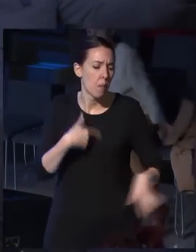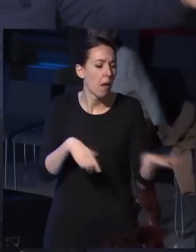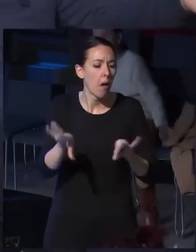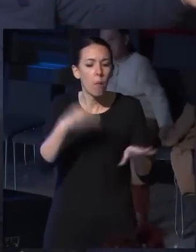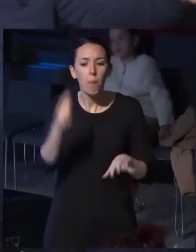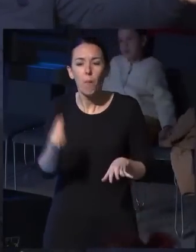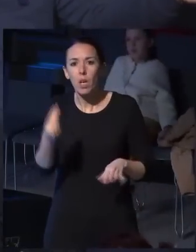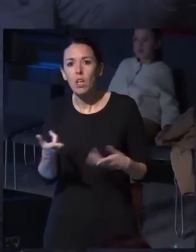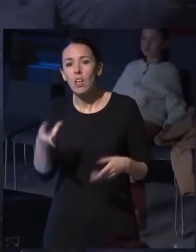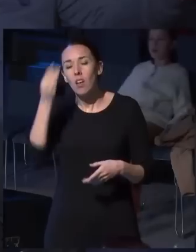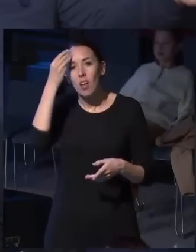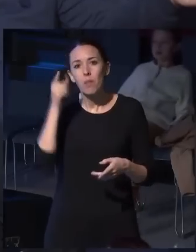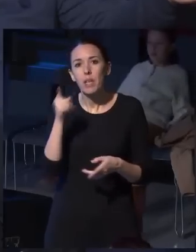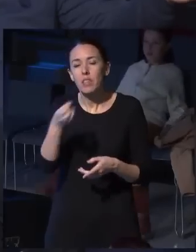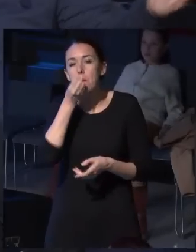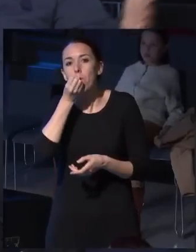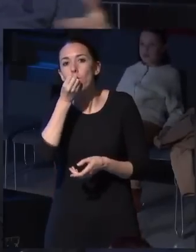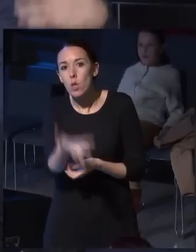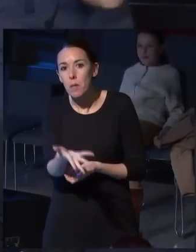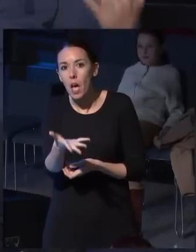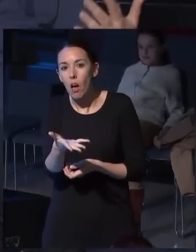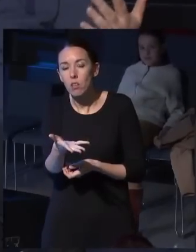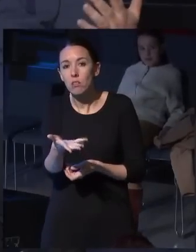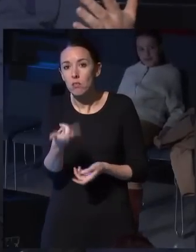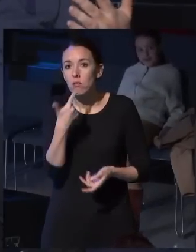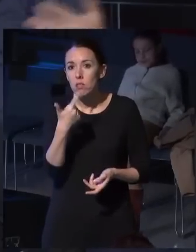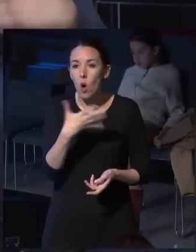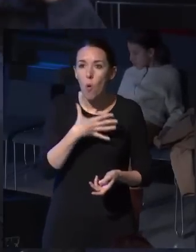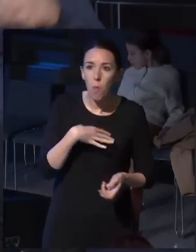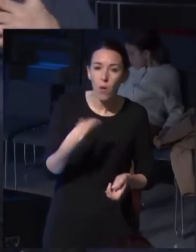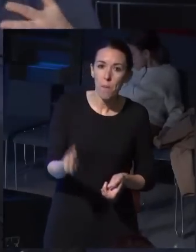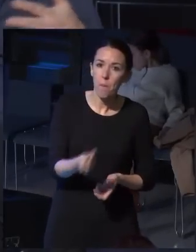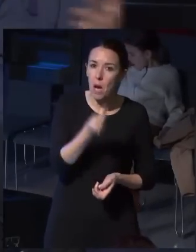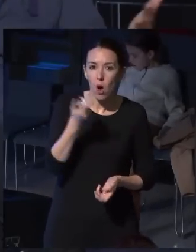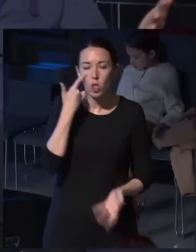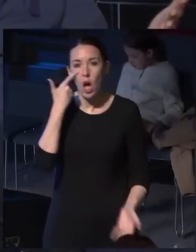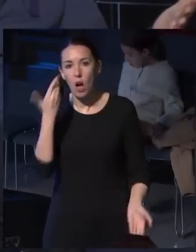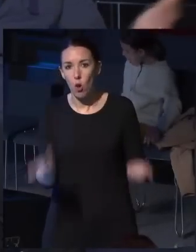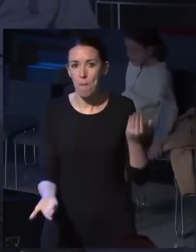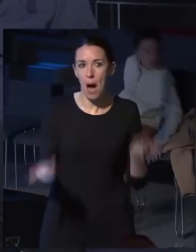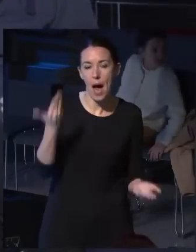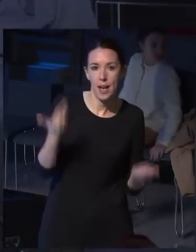es buena. Y si ellos piensan que está muy bien, tú puedes decir, yo creo que puede estar un poco mejor, vamos a compararla, y si luego no es, pues se coge un poco